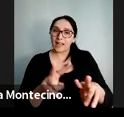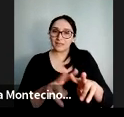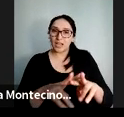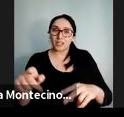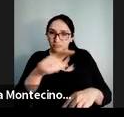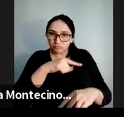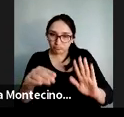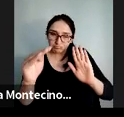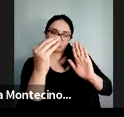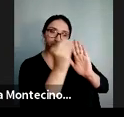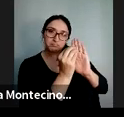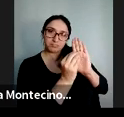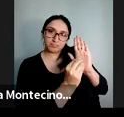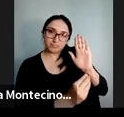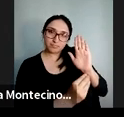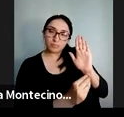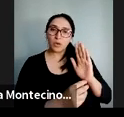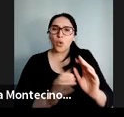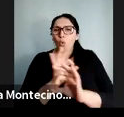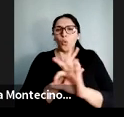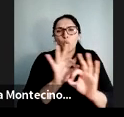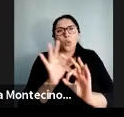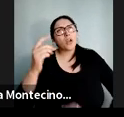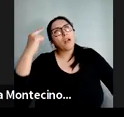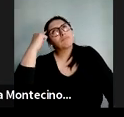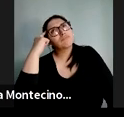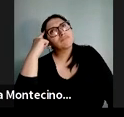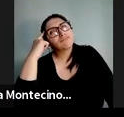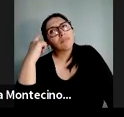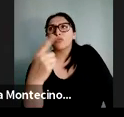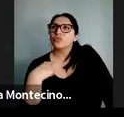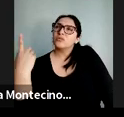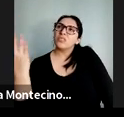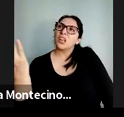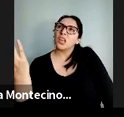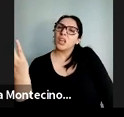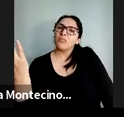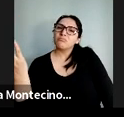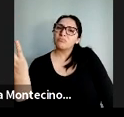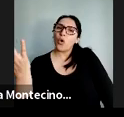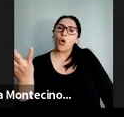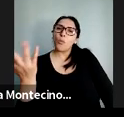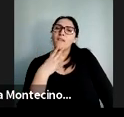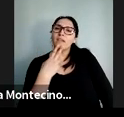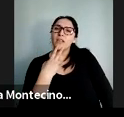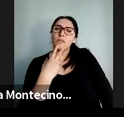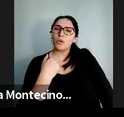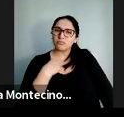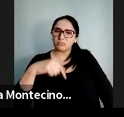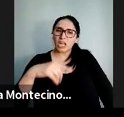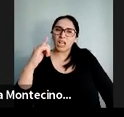espacios. Creo que es algo que nunca nos preguntamos y que también va muy ligado al consentimiento, y es cómo quiero habitar